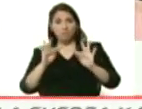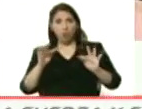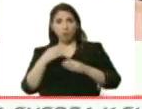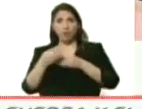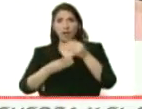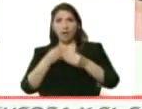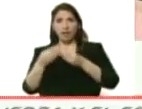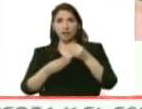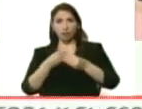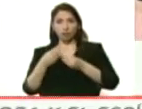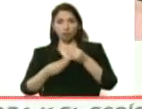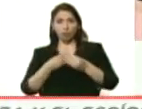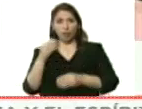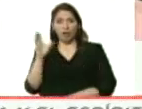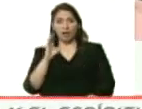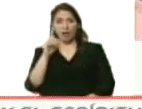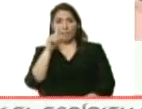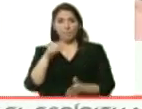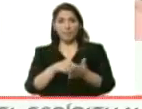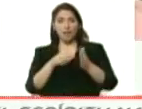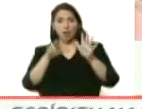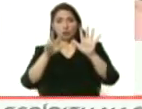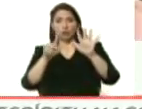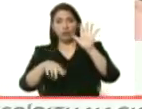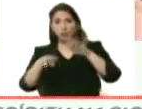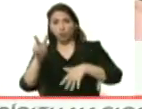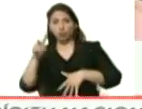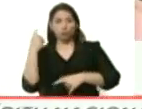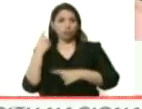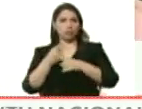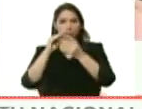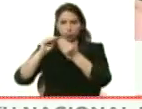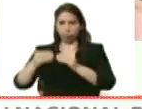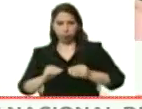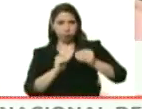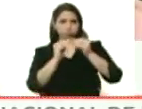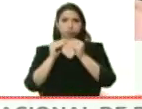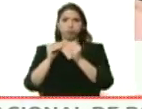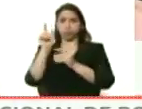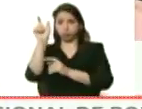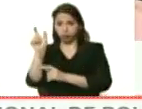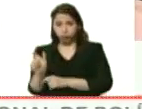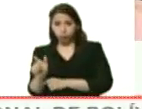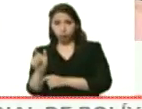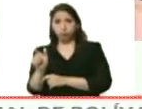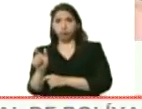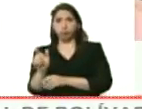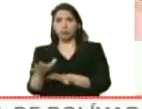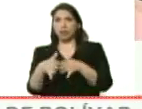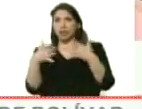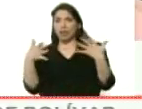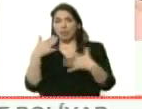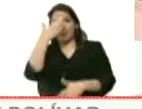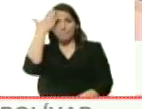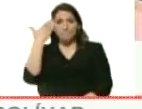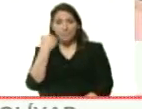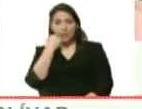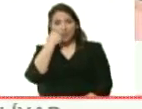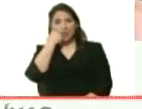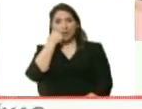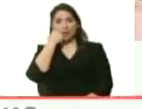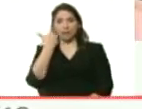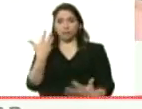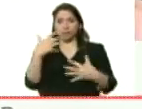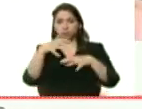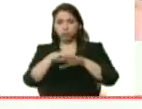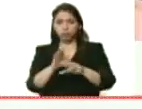en 1812. Debe atribuirse la corrección a la personal influencia de Miranda,